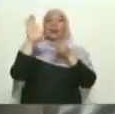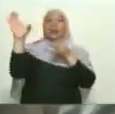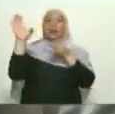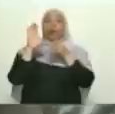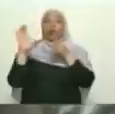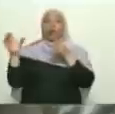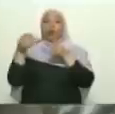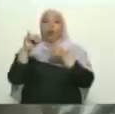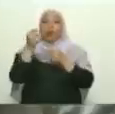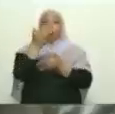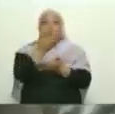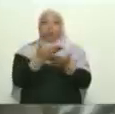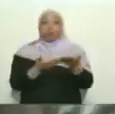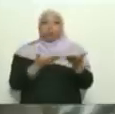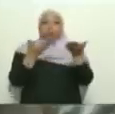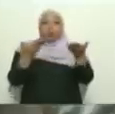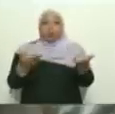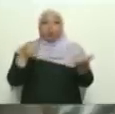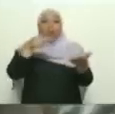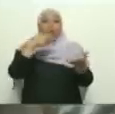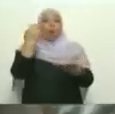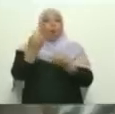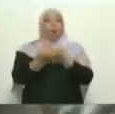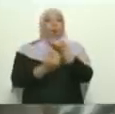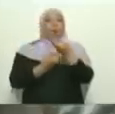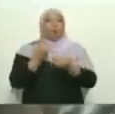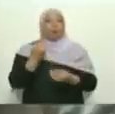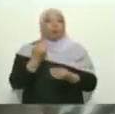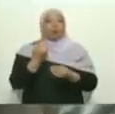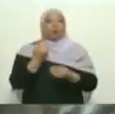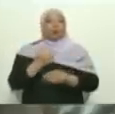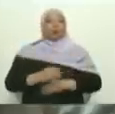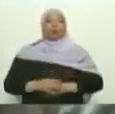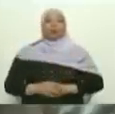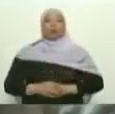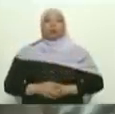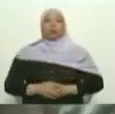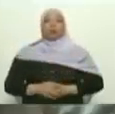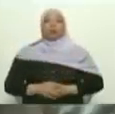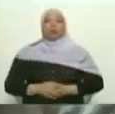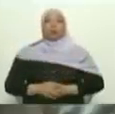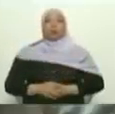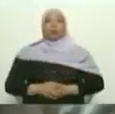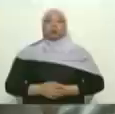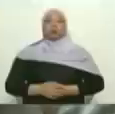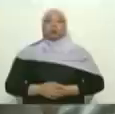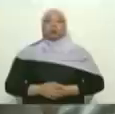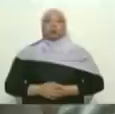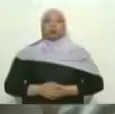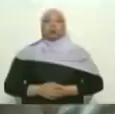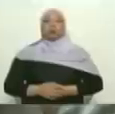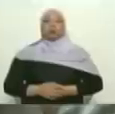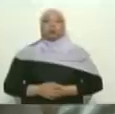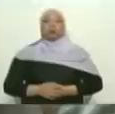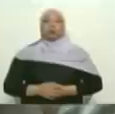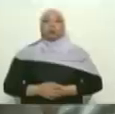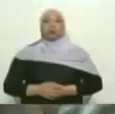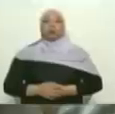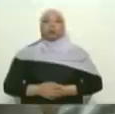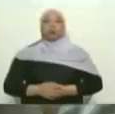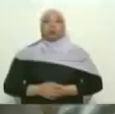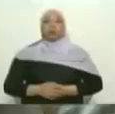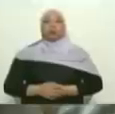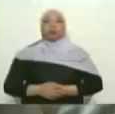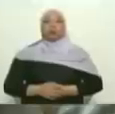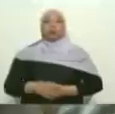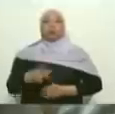revelarán hasta dónde llegó esa patraña que en su muy